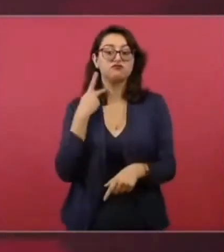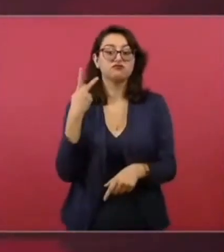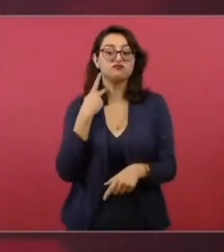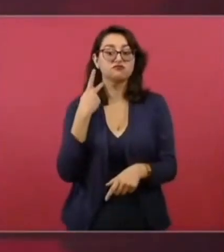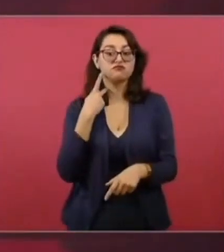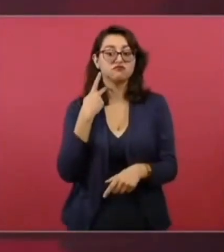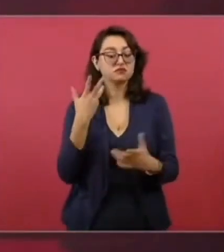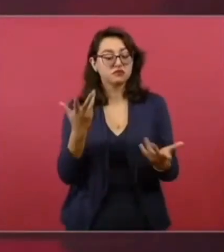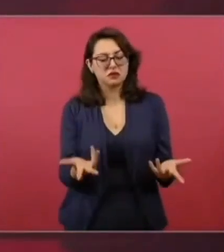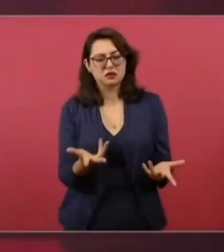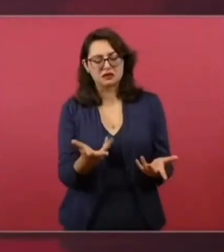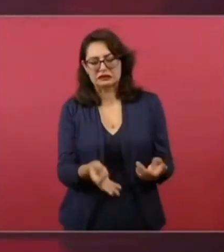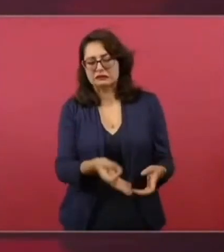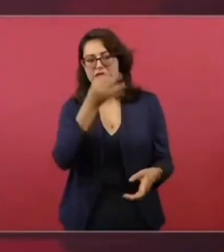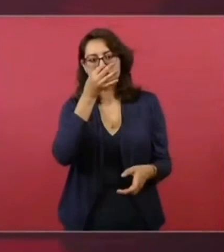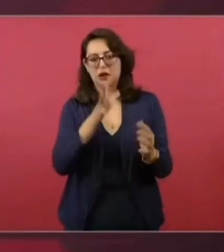Es el caso del PRI.